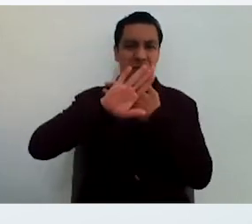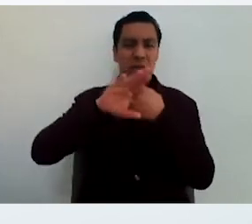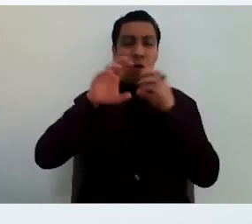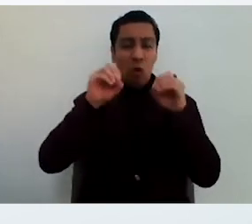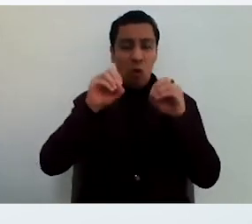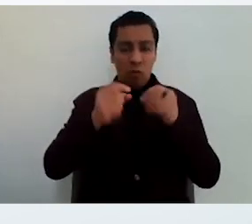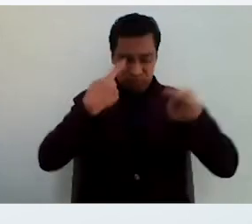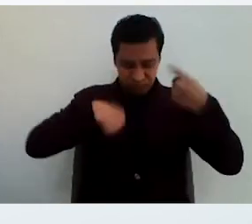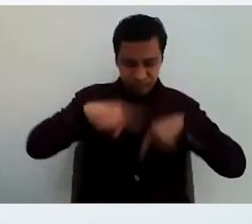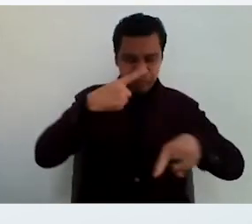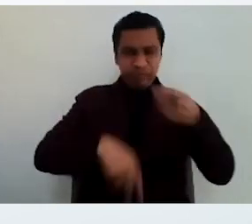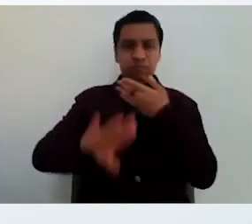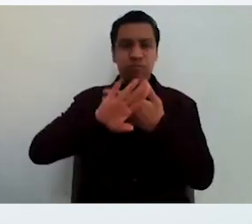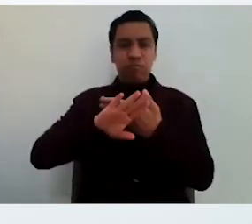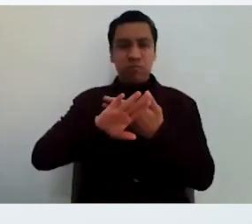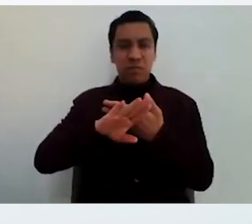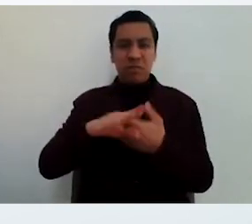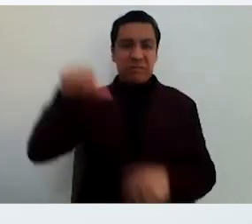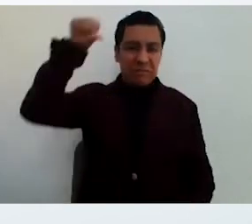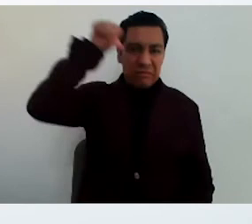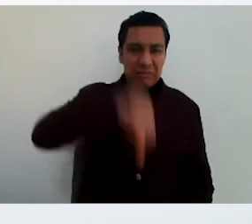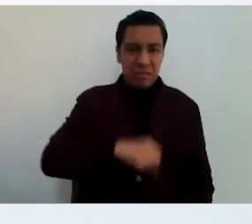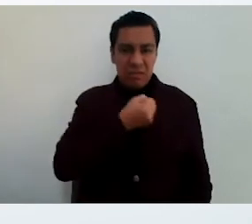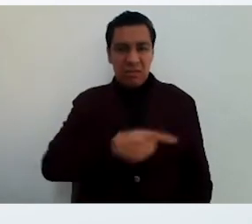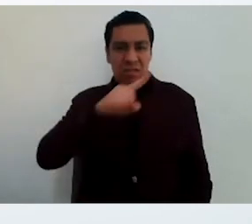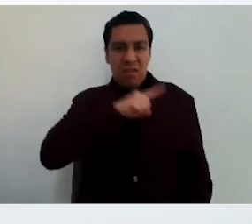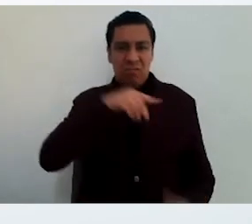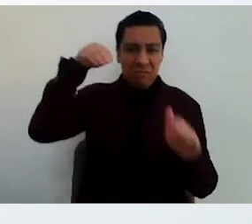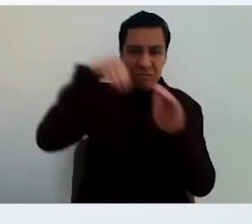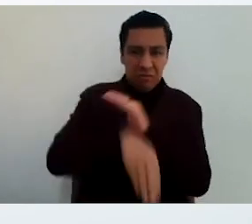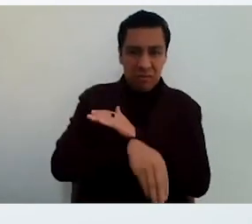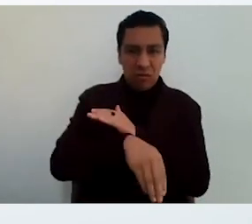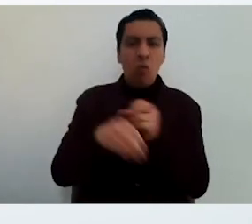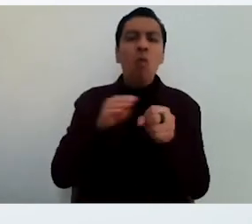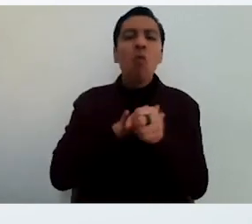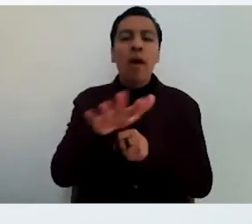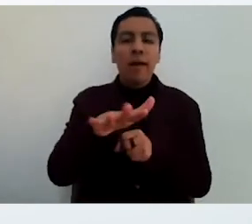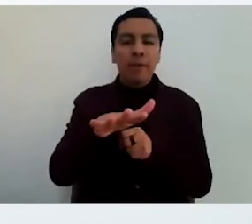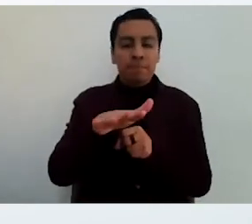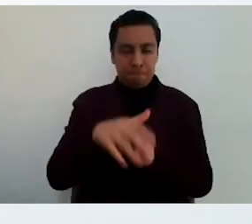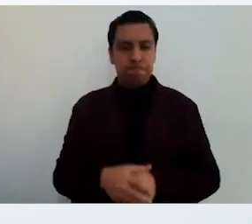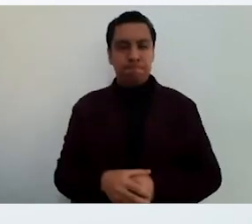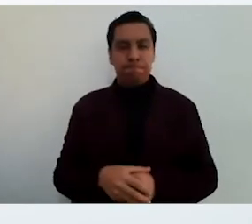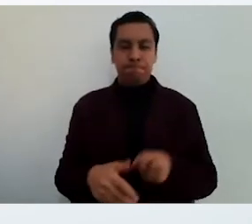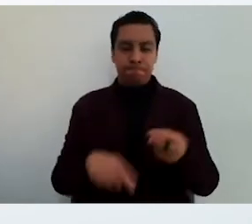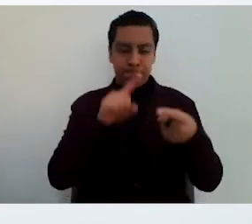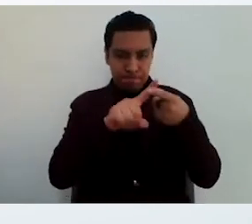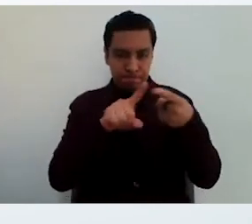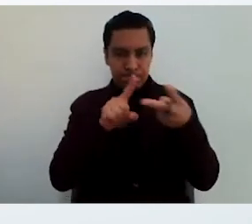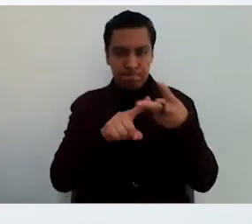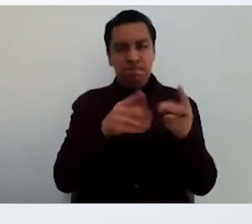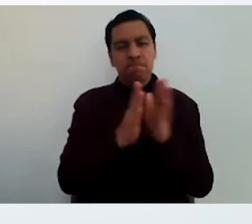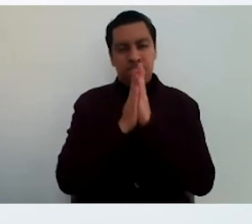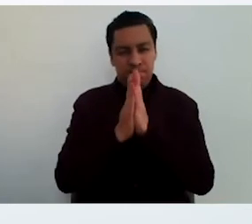Y bueno, con esas dos creo que bueno, ya lo que habíamos dicho de las medidas coercitivas o no, creo que ya nos